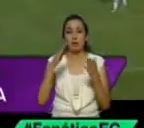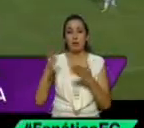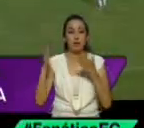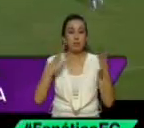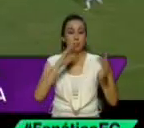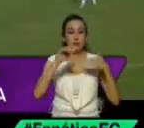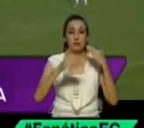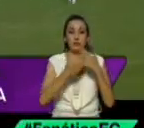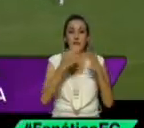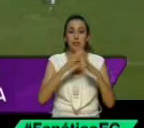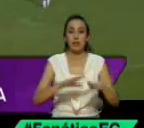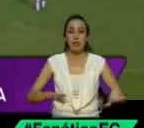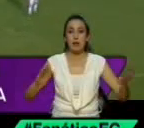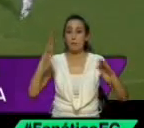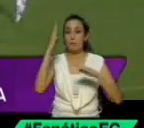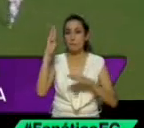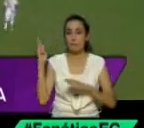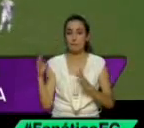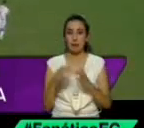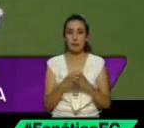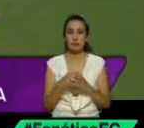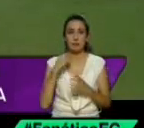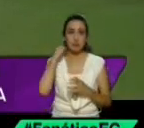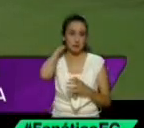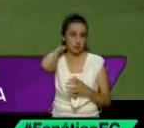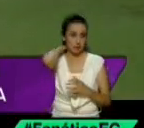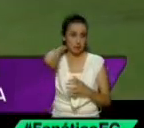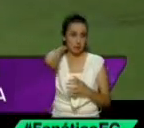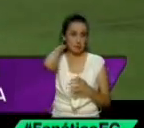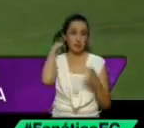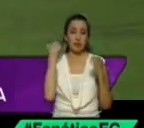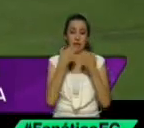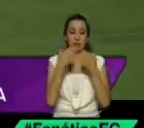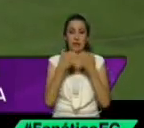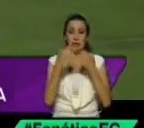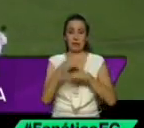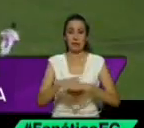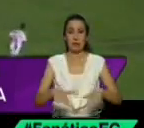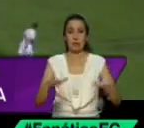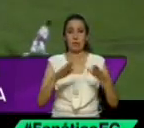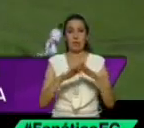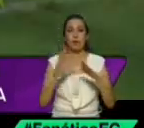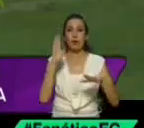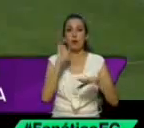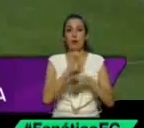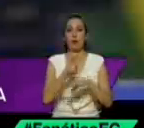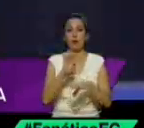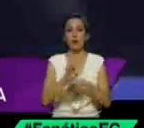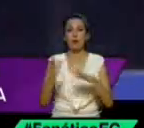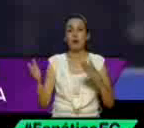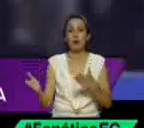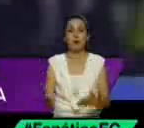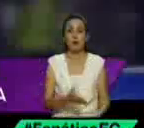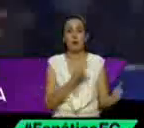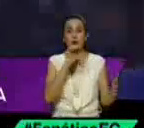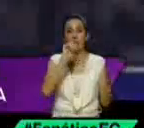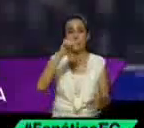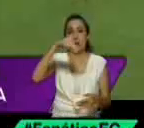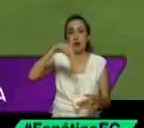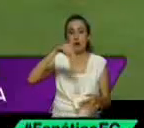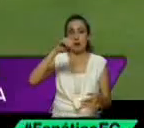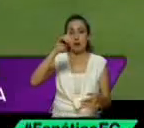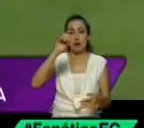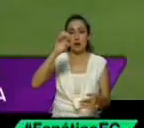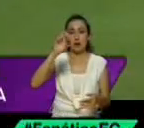cerca del arco brasileño, jugó con su uniforme alterno el equipo ecuatoriano. Y este fue un remate de Anderson Julio, que se estrella en el